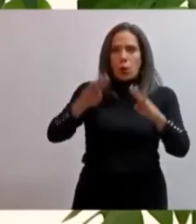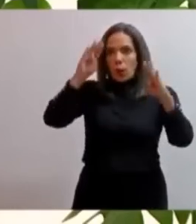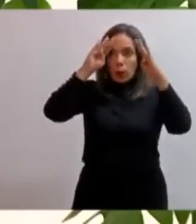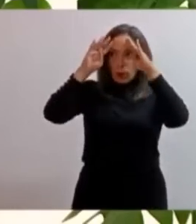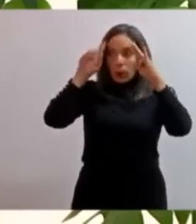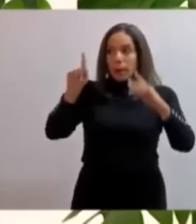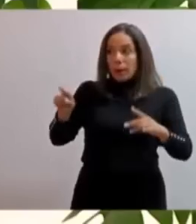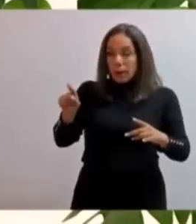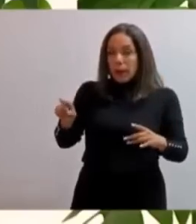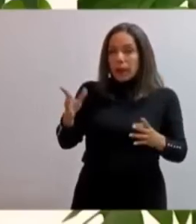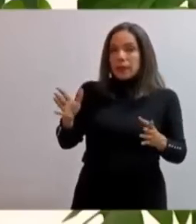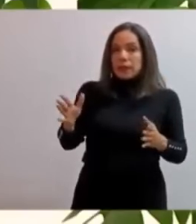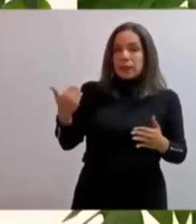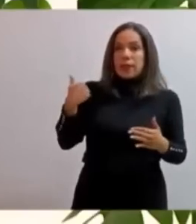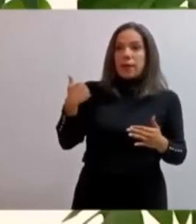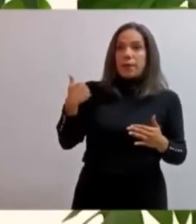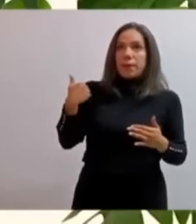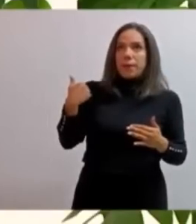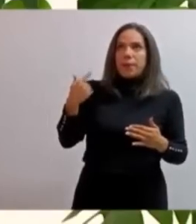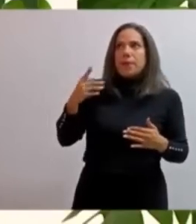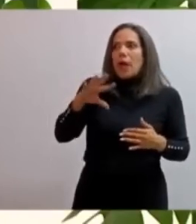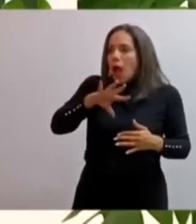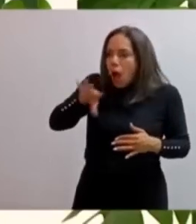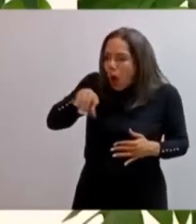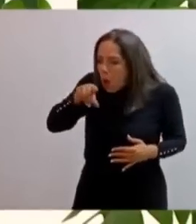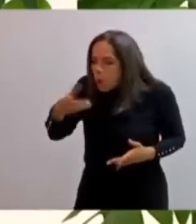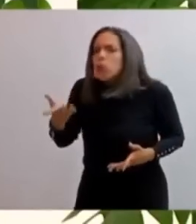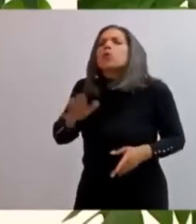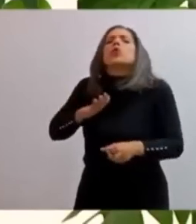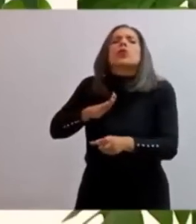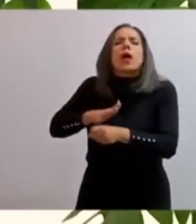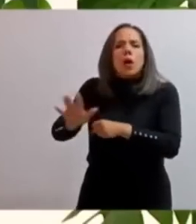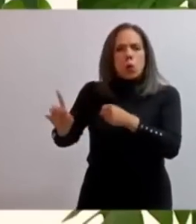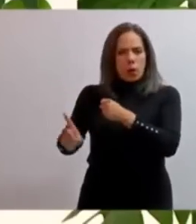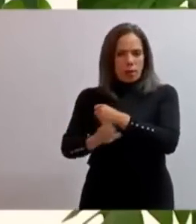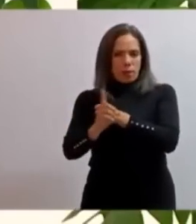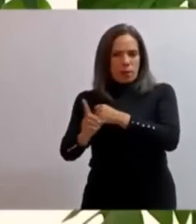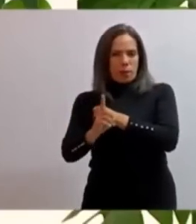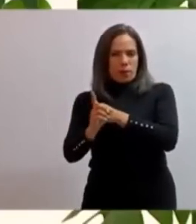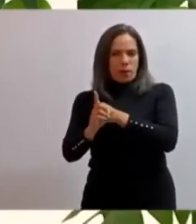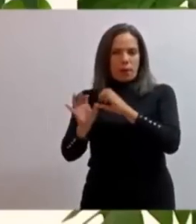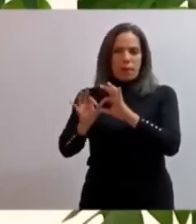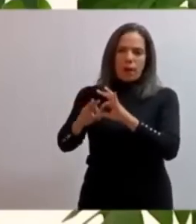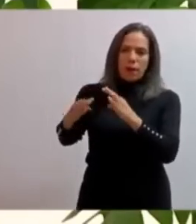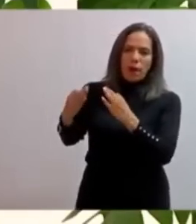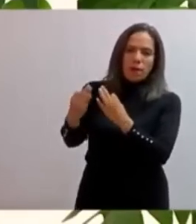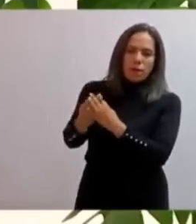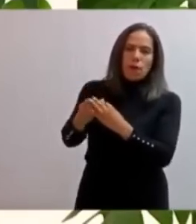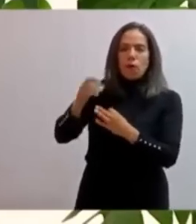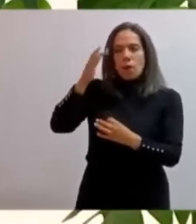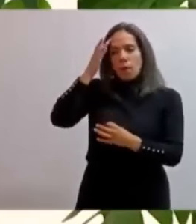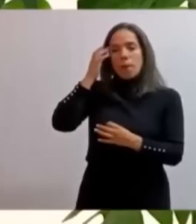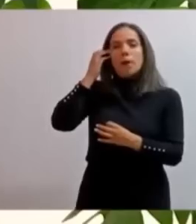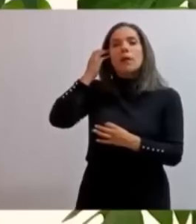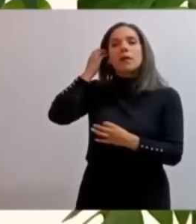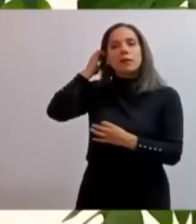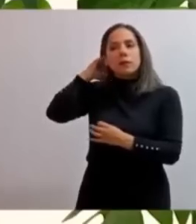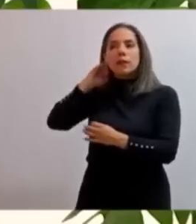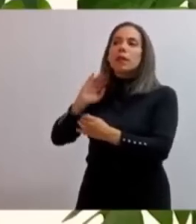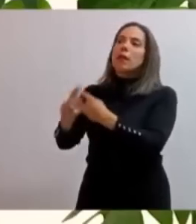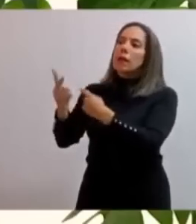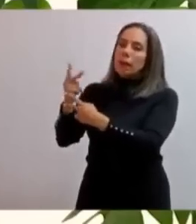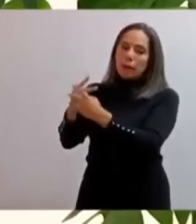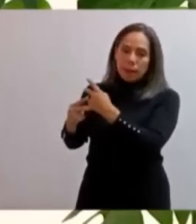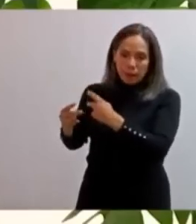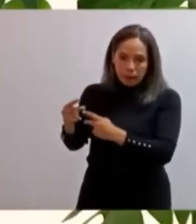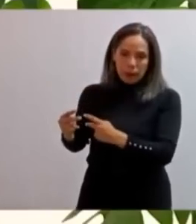la comunidad, de ahí trata de articular contenidos que vienen en los programas sintéticos o de